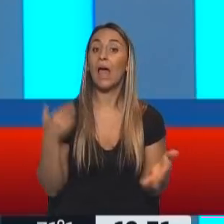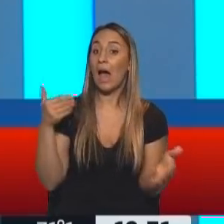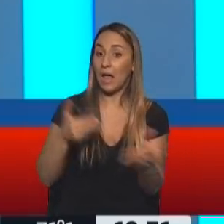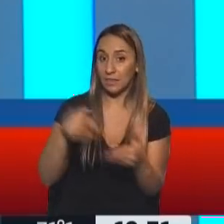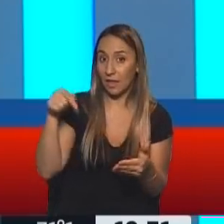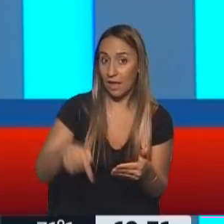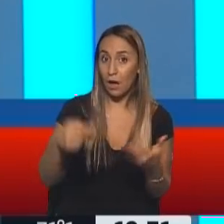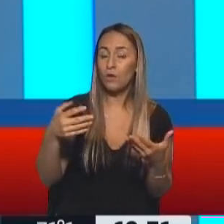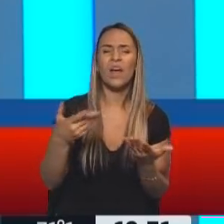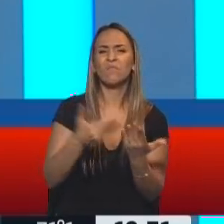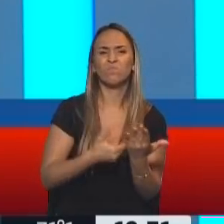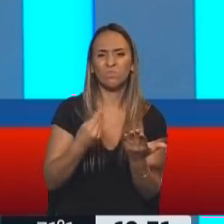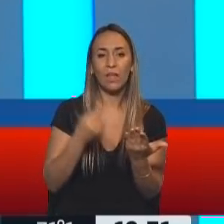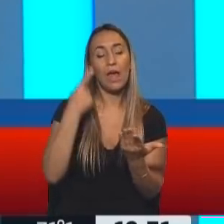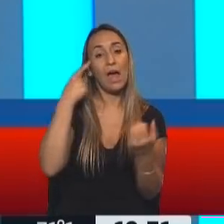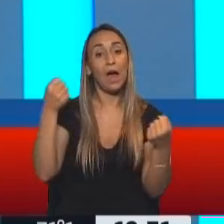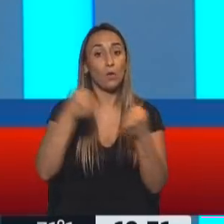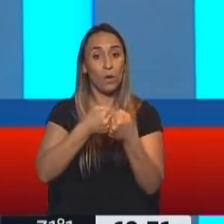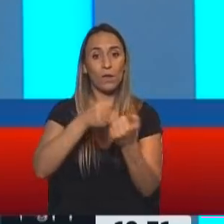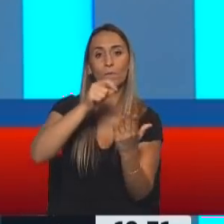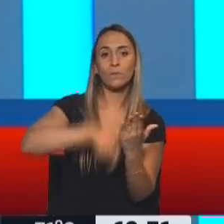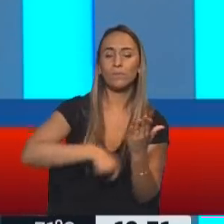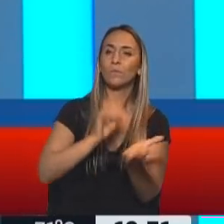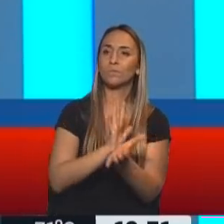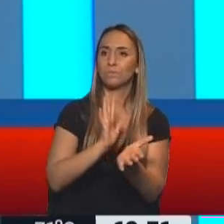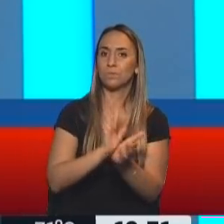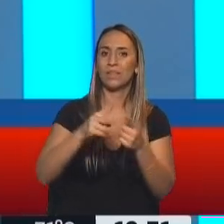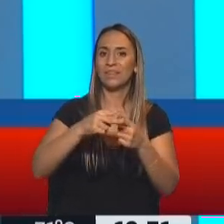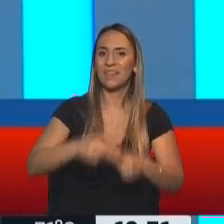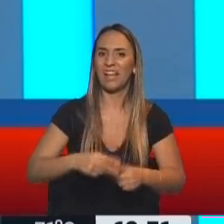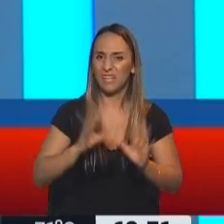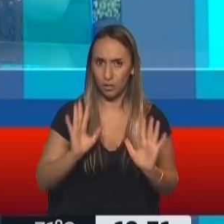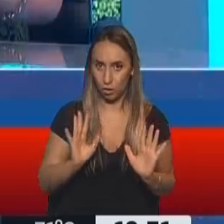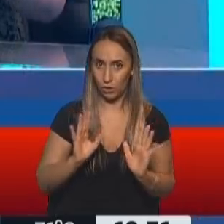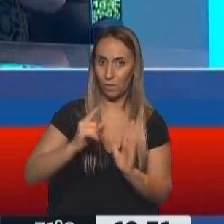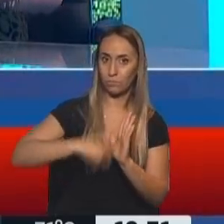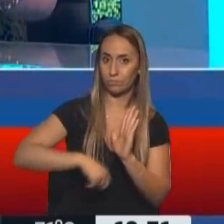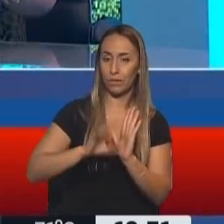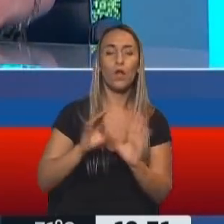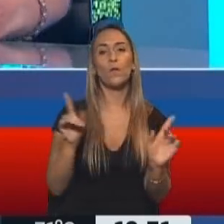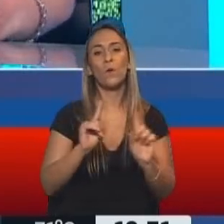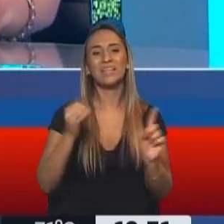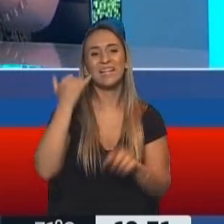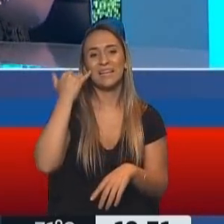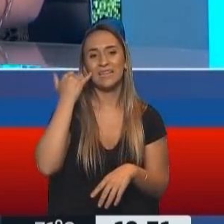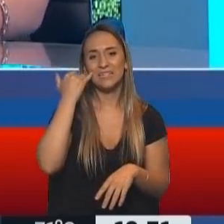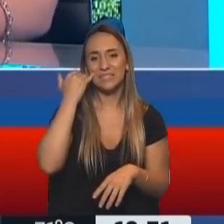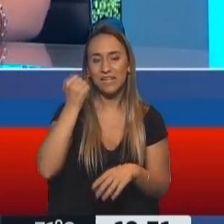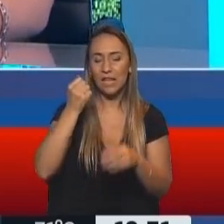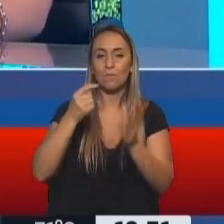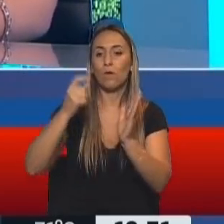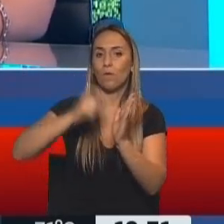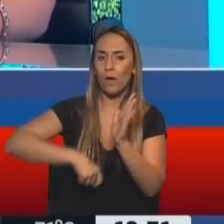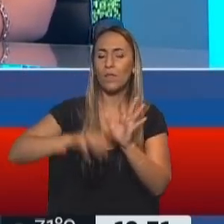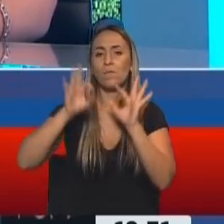Felicitas, es un acuerdo firmado a nivel técnico. ¿Sí? Digamos, todo no quiere decir que ya efectivamente se lleve adelante, falta